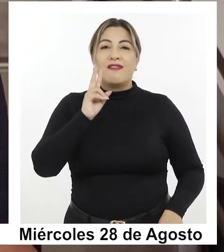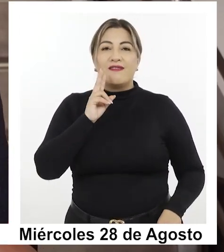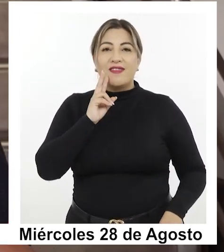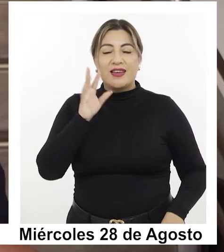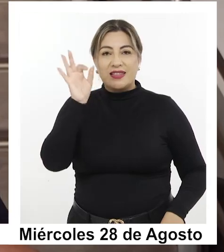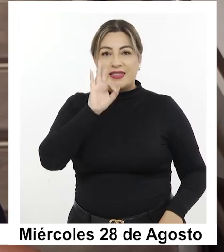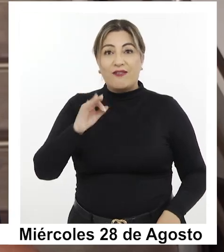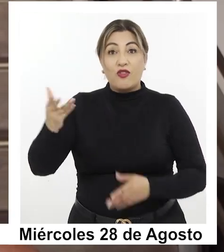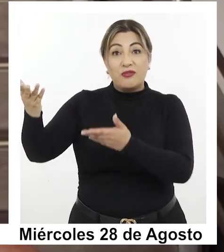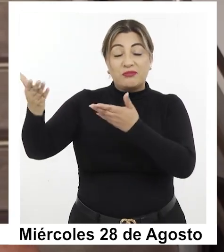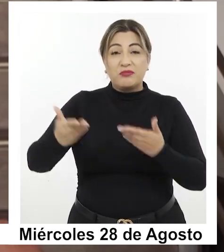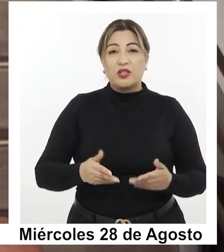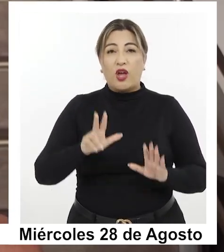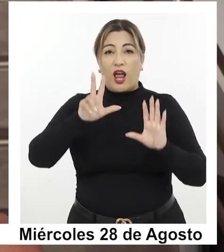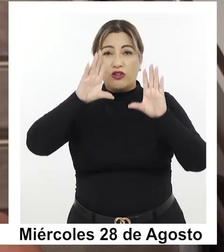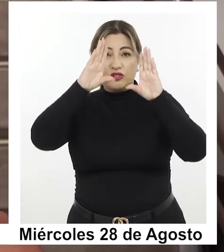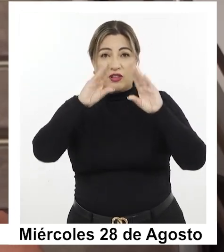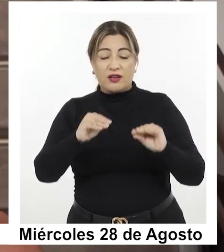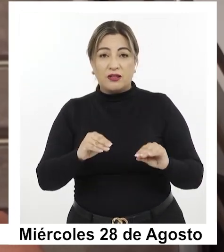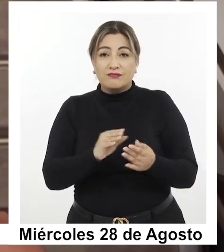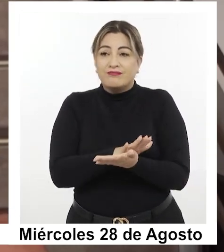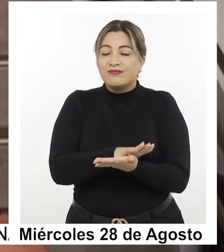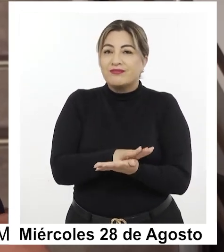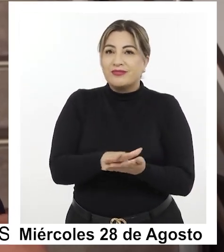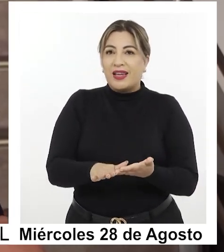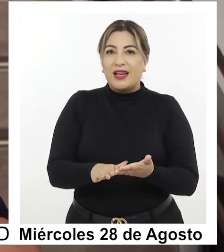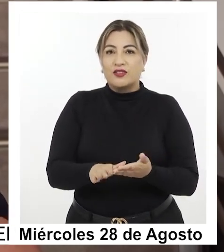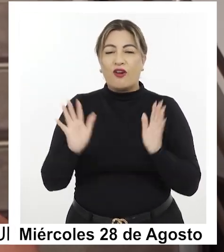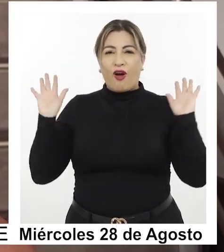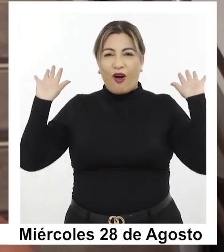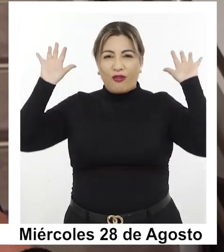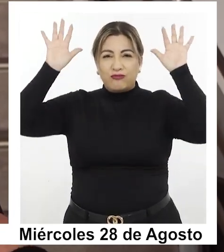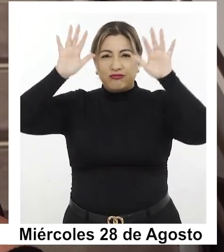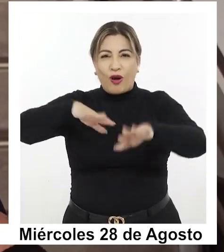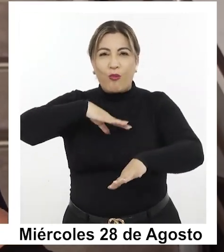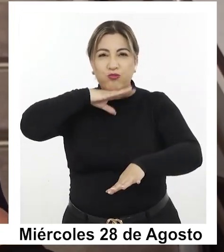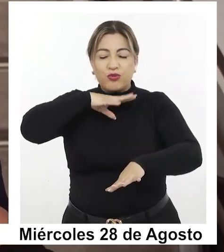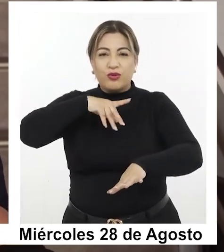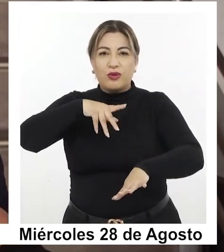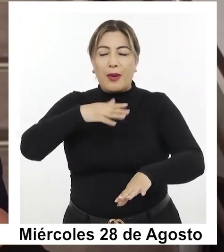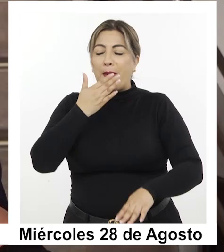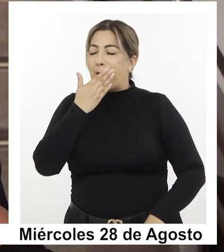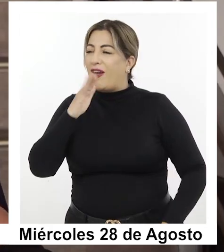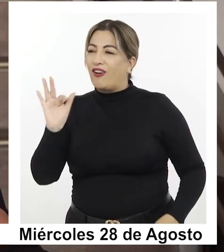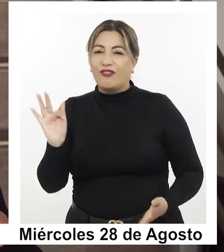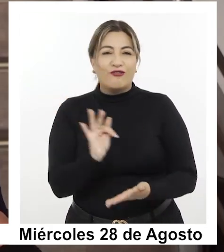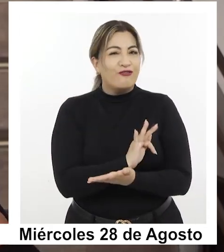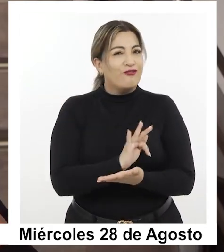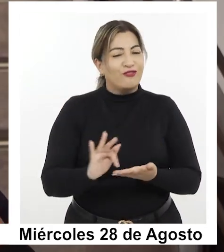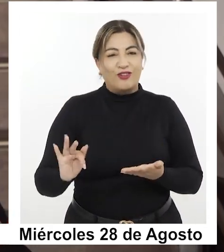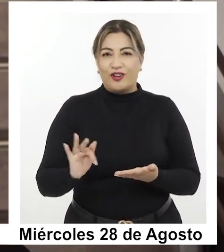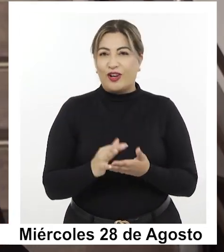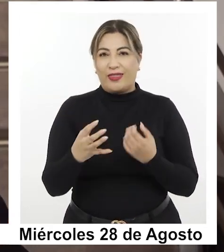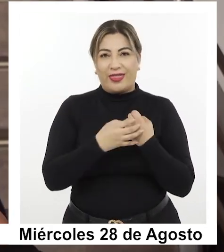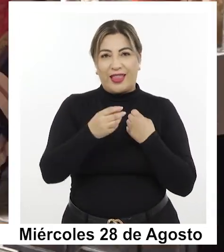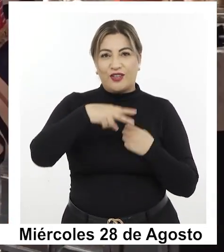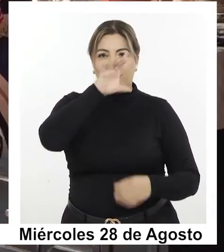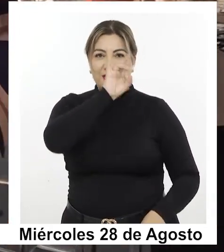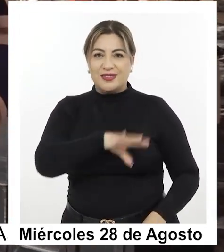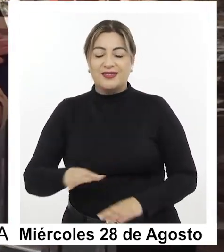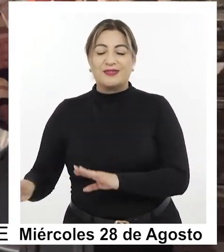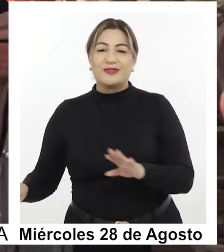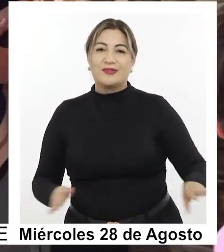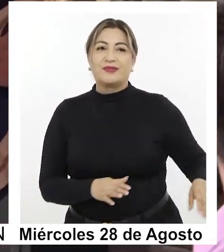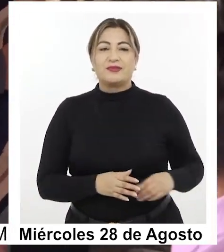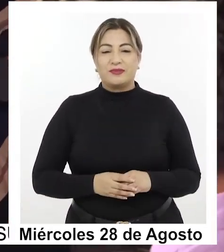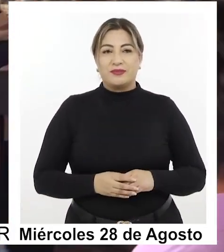las 8 de la noche a que en forma gratuita llenen el Arena Cavancha, porque vamos a tener del mejor folclore de todo el norte de Chile.